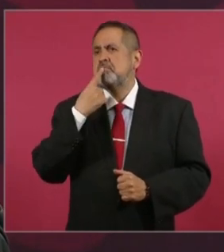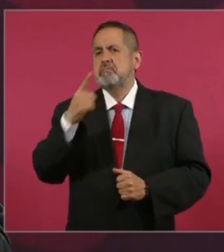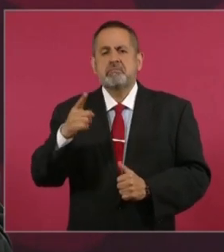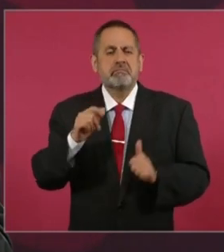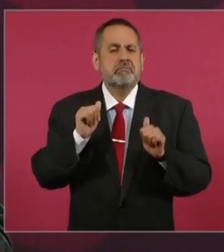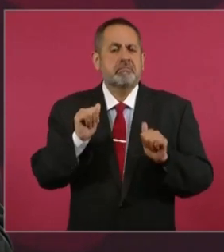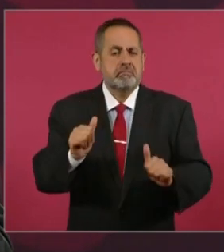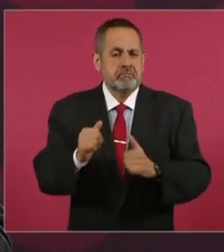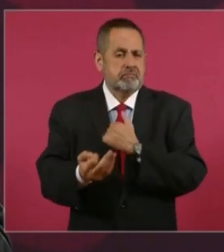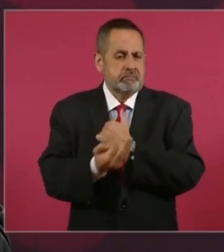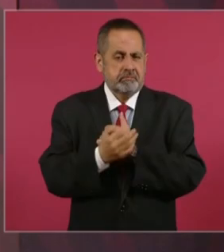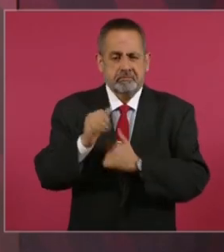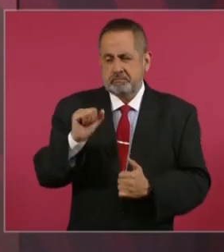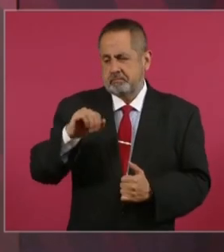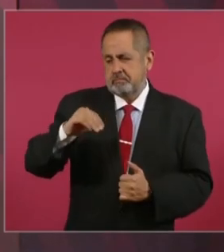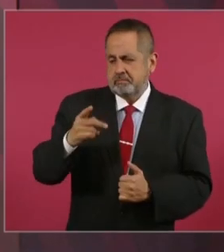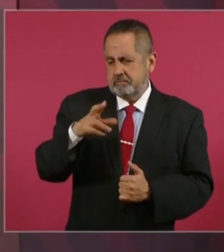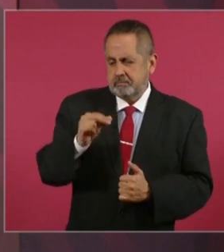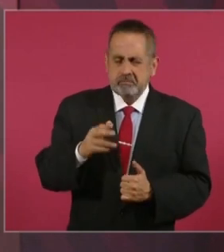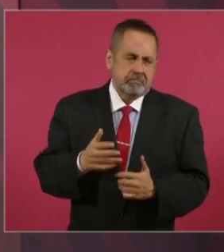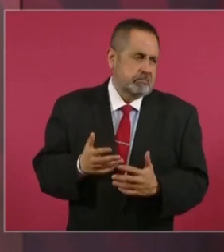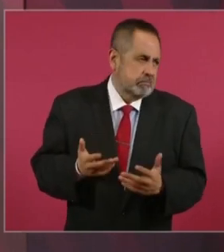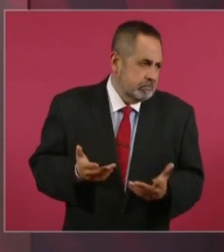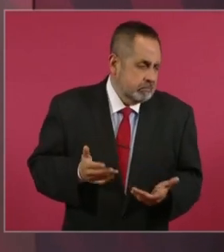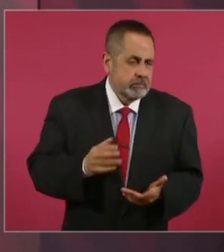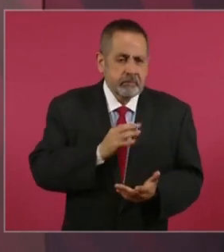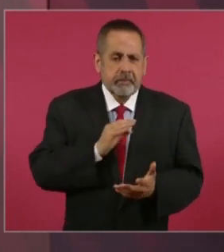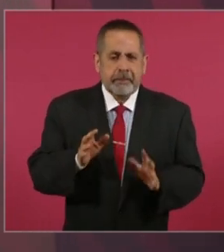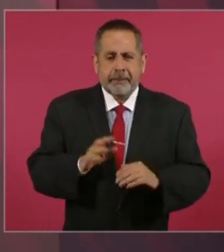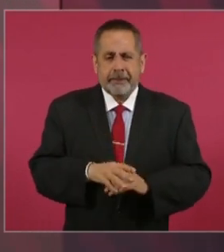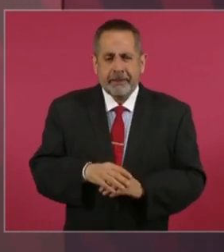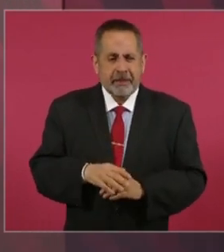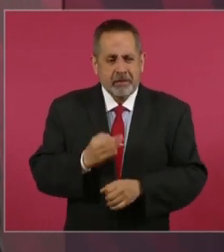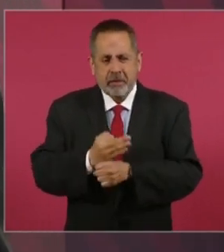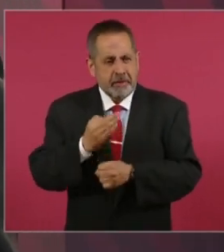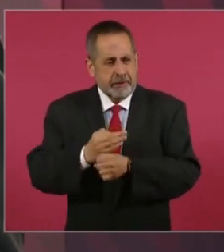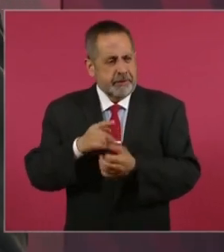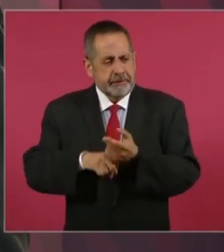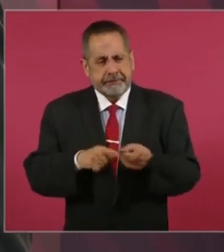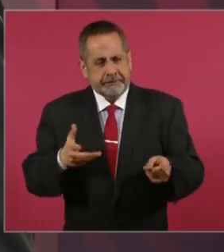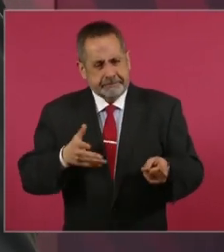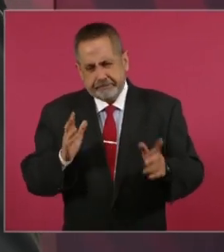como se está haciendo,